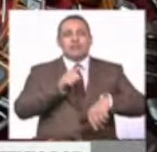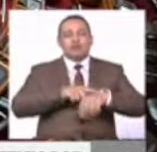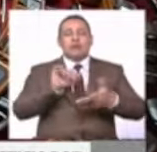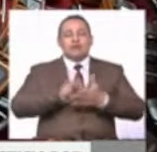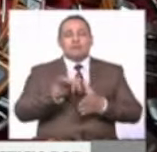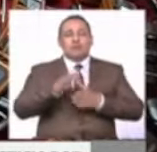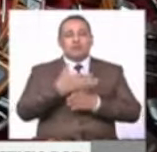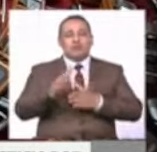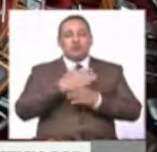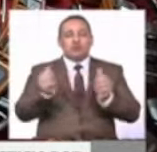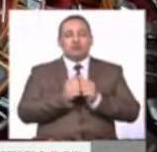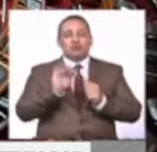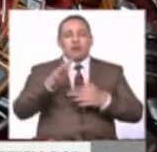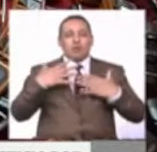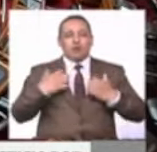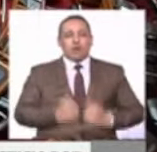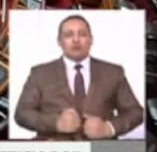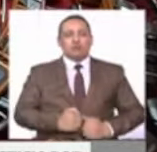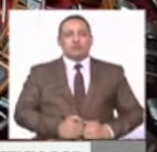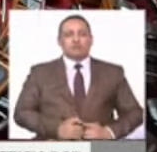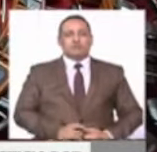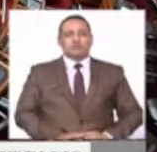podrá compartir con su